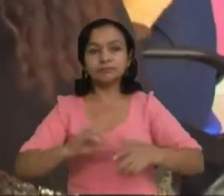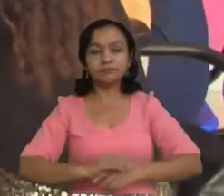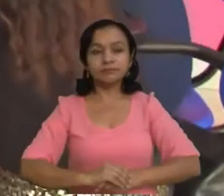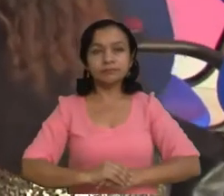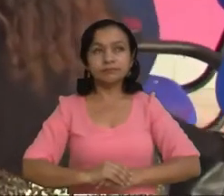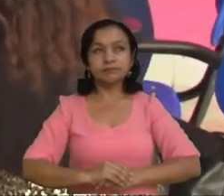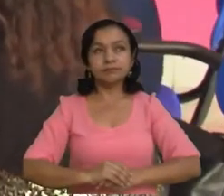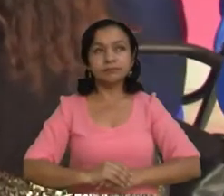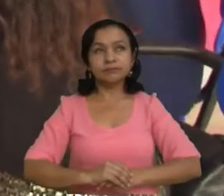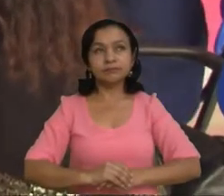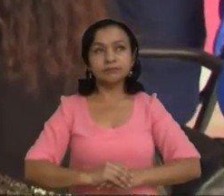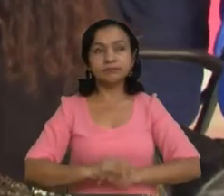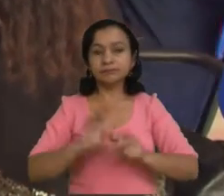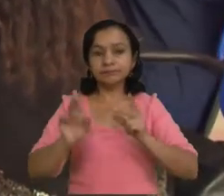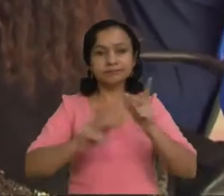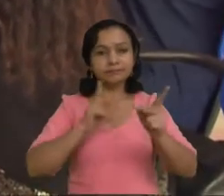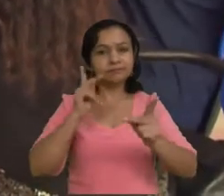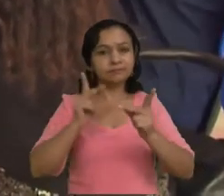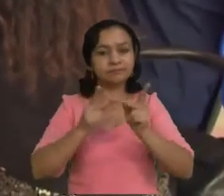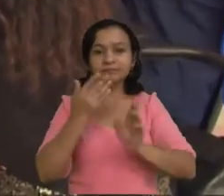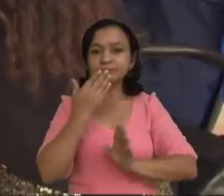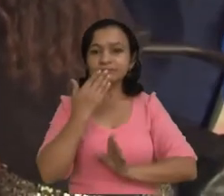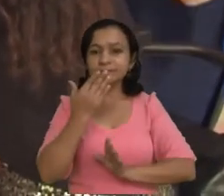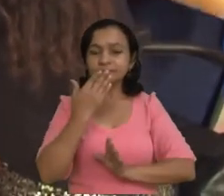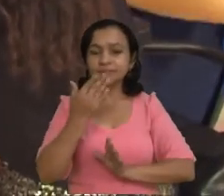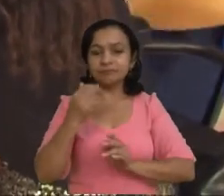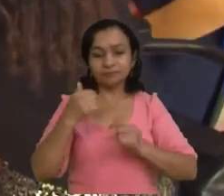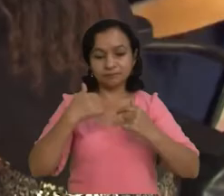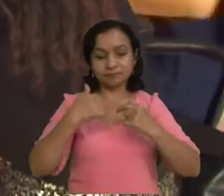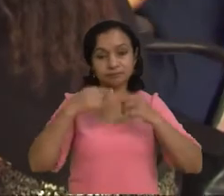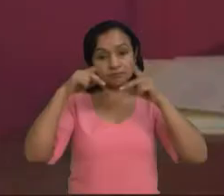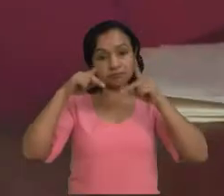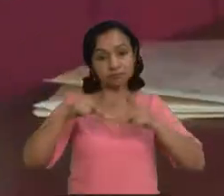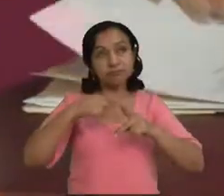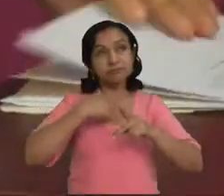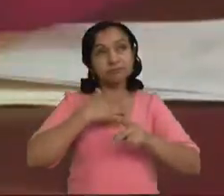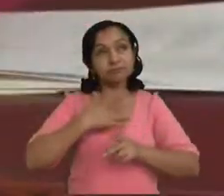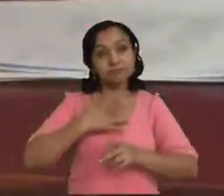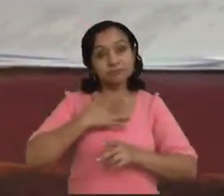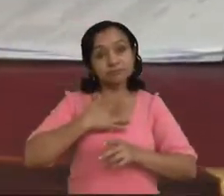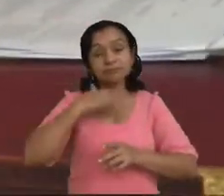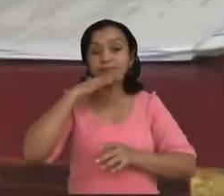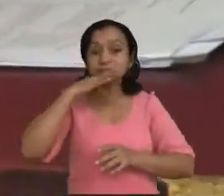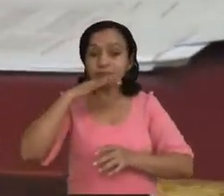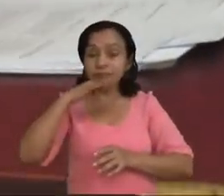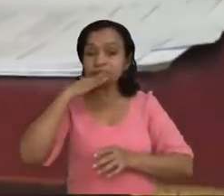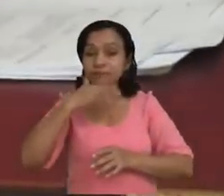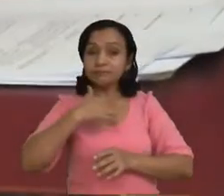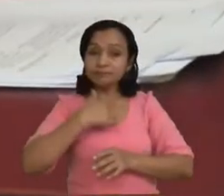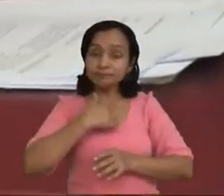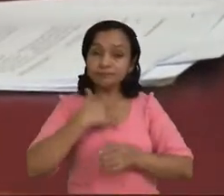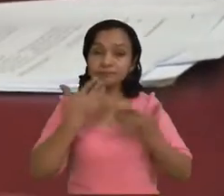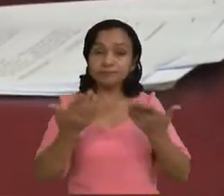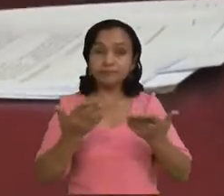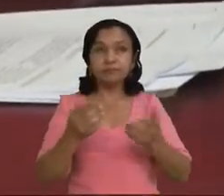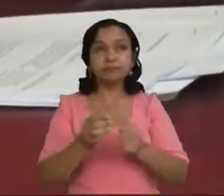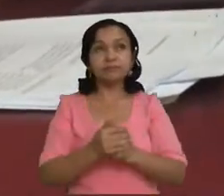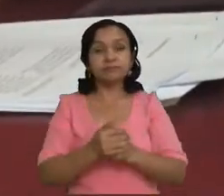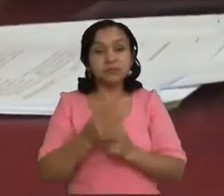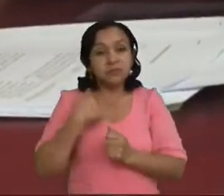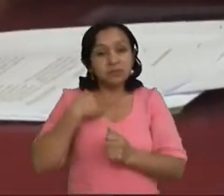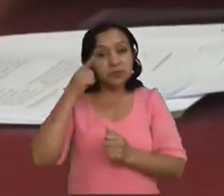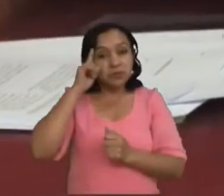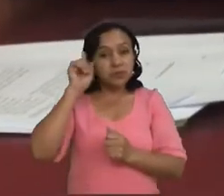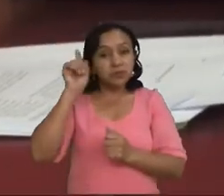Ah, espectacular, porque soy una persona pues de que necesito el inglés, porque debido a que no lo sé,